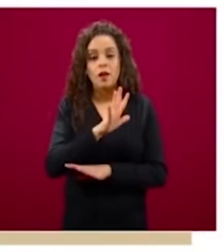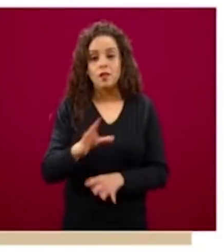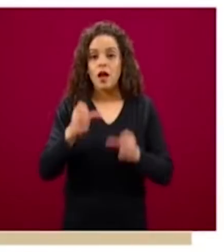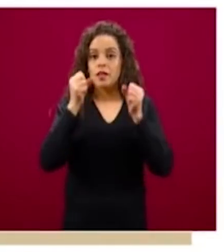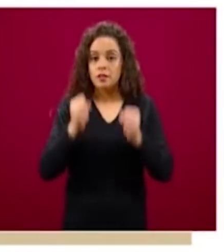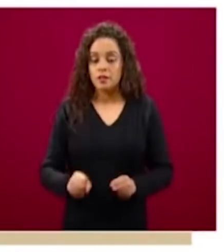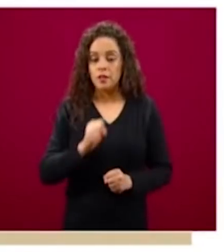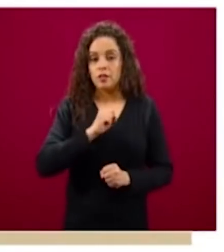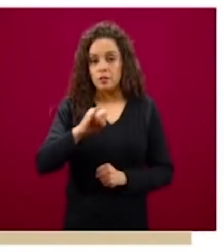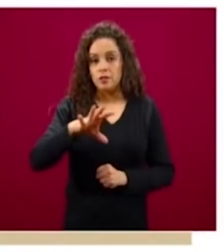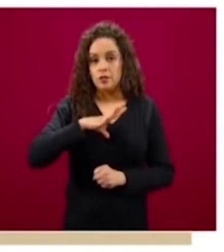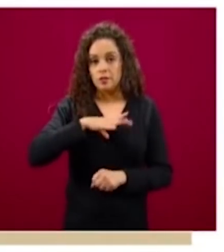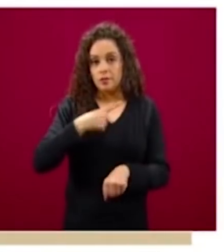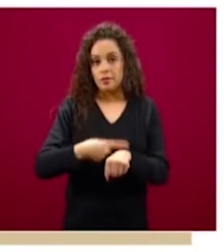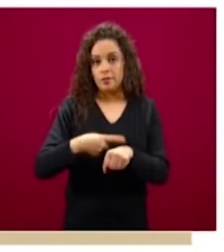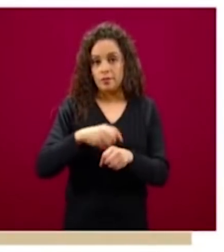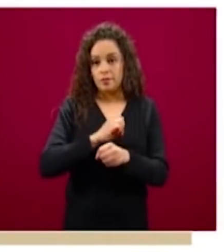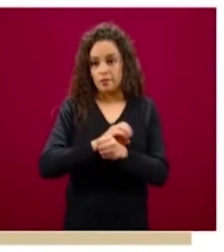estas